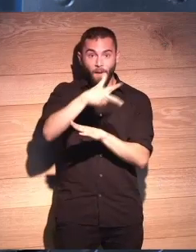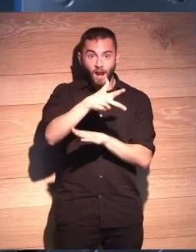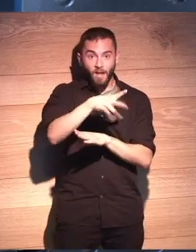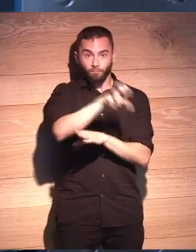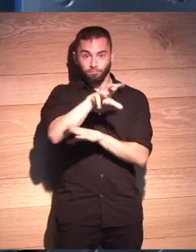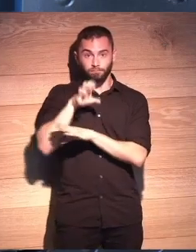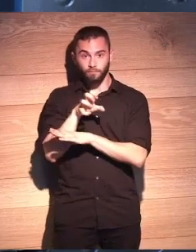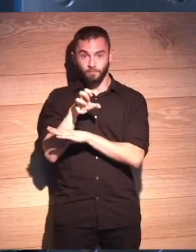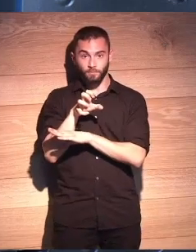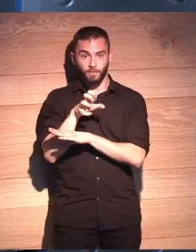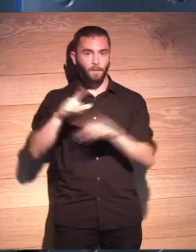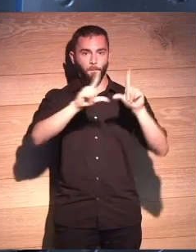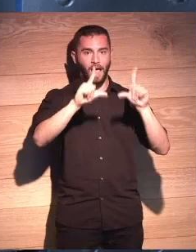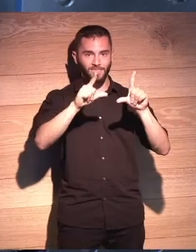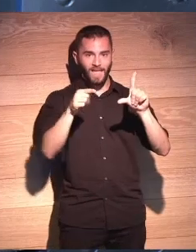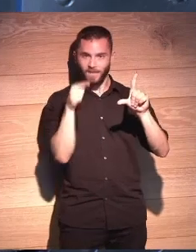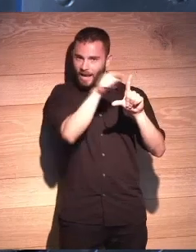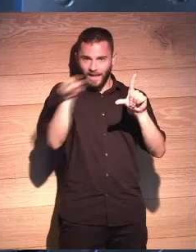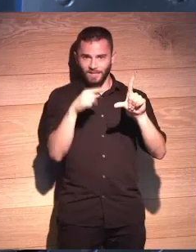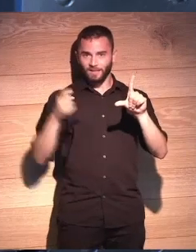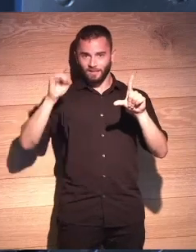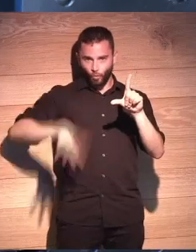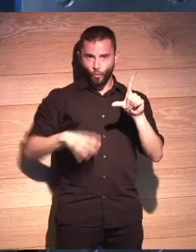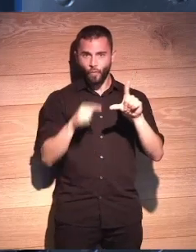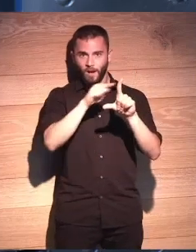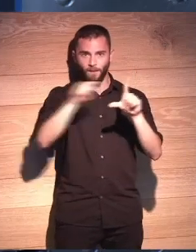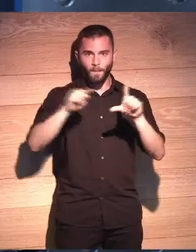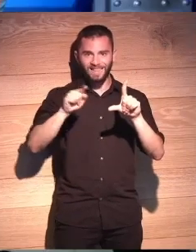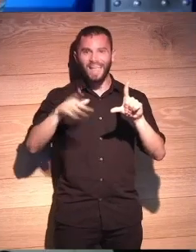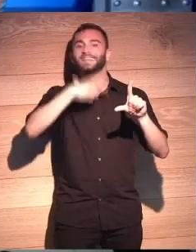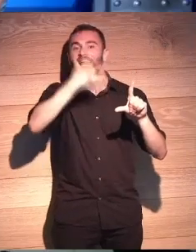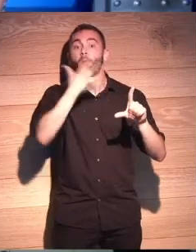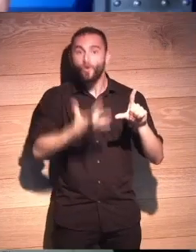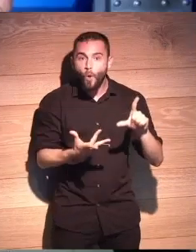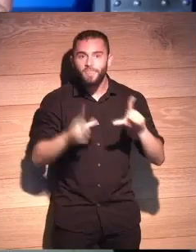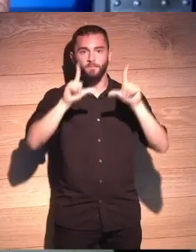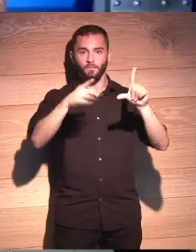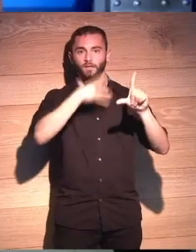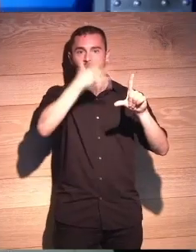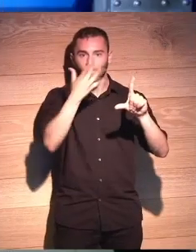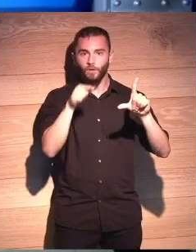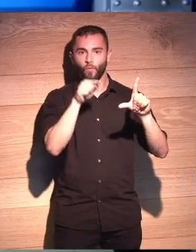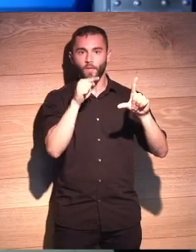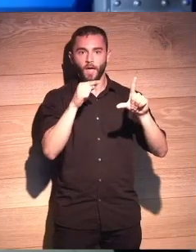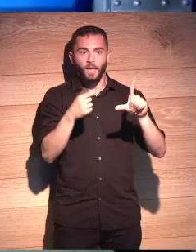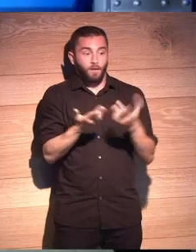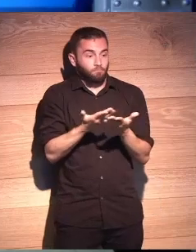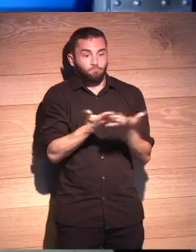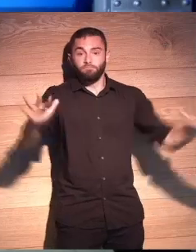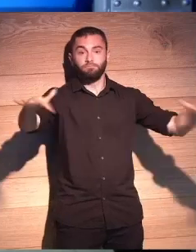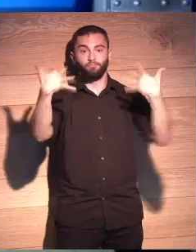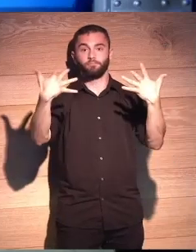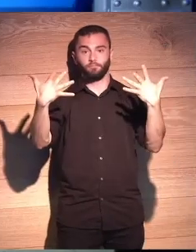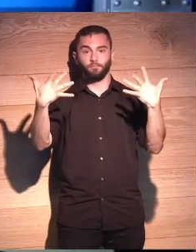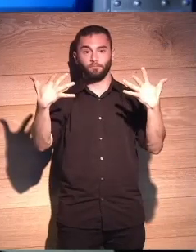son de la policía. Y hay unas pantallas como estas que les llaman las pantallas de la vergüenza. Y entonces sale tu imagen ahí, delante de todo el mundo.